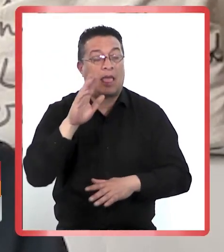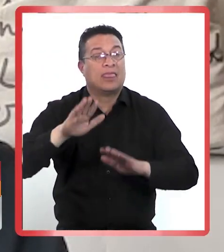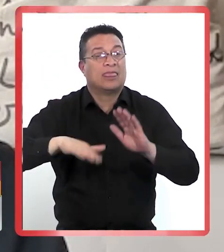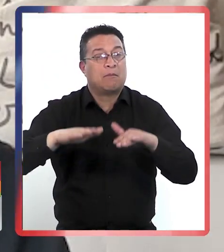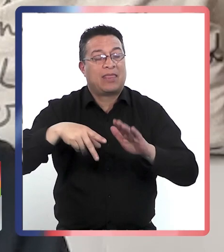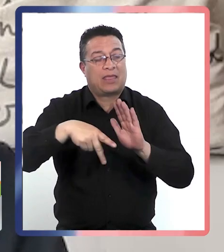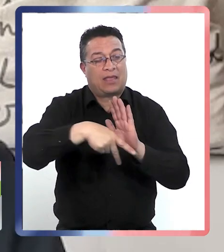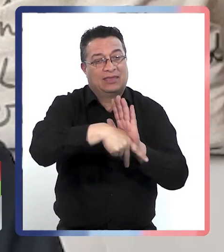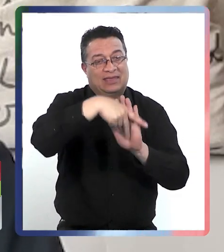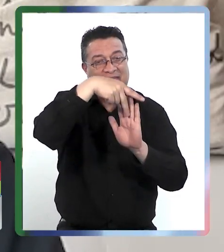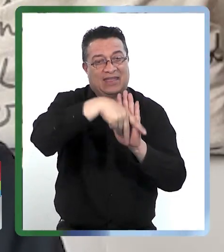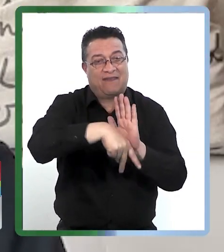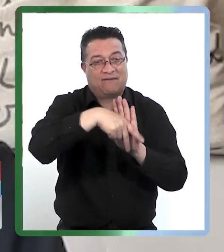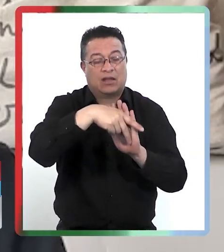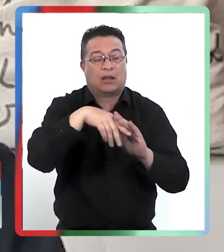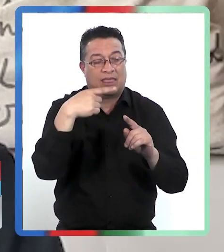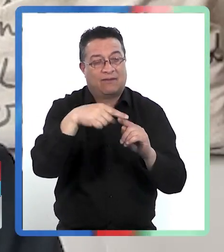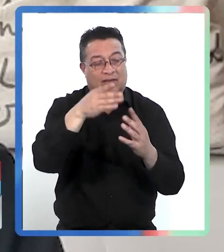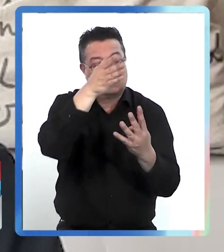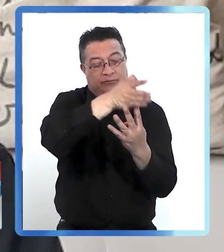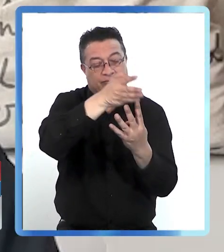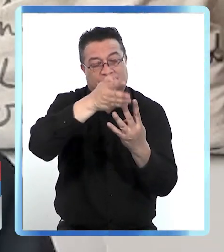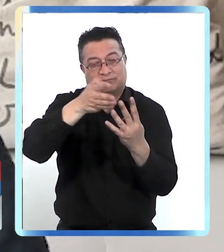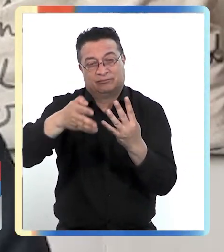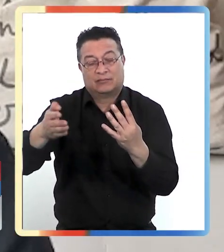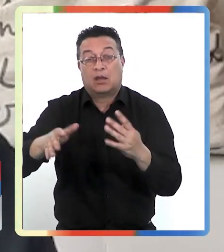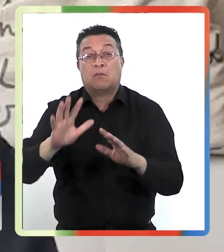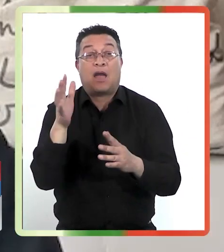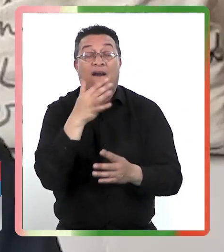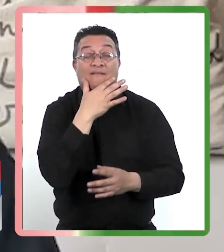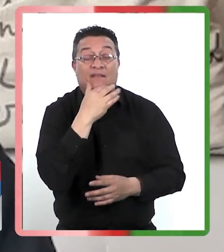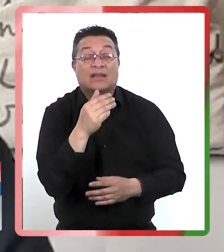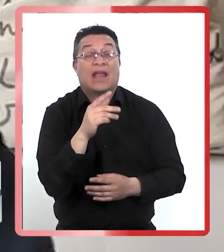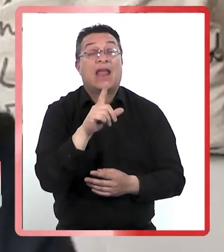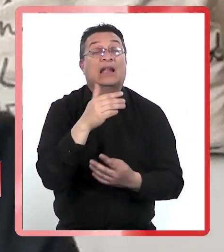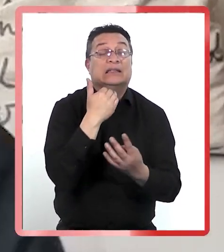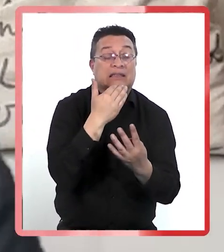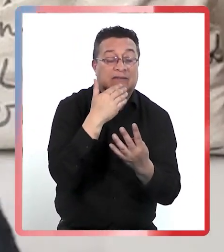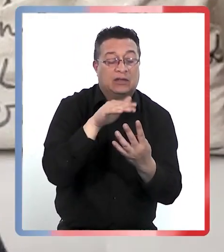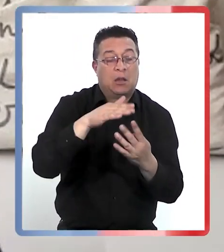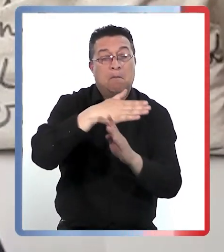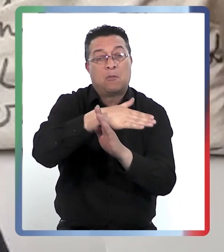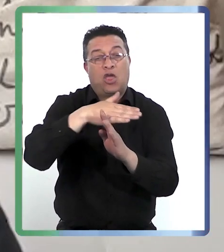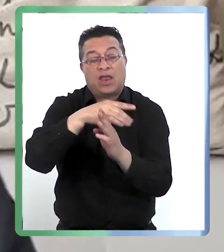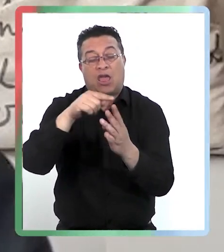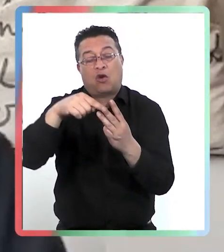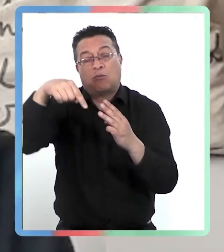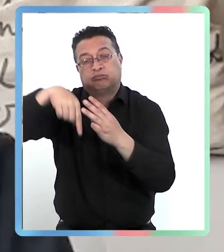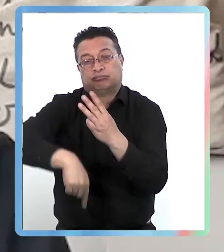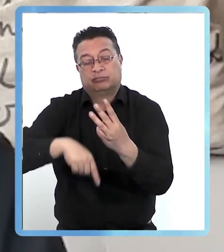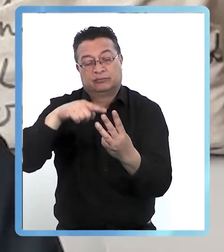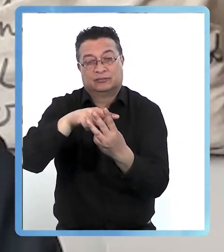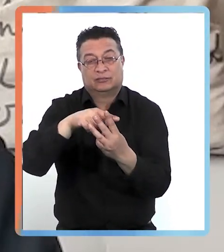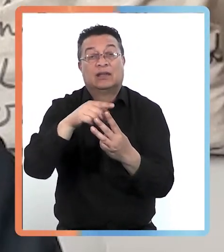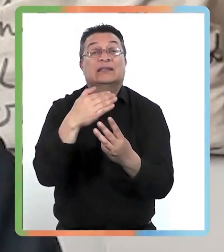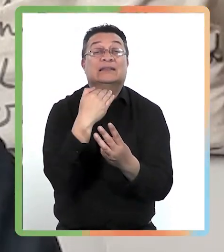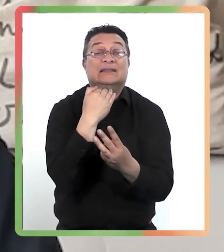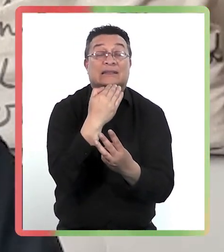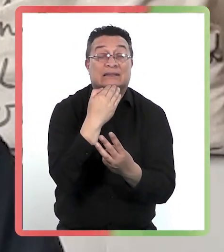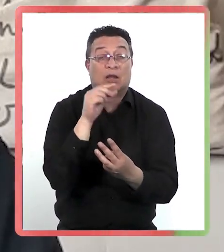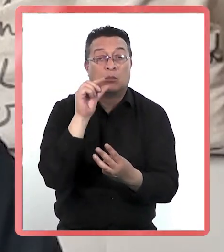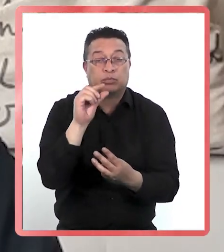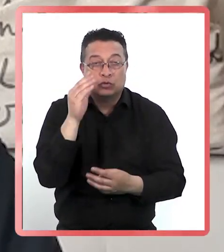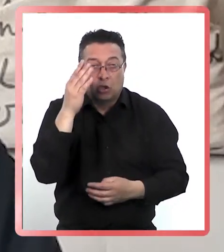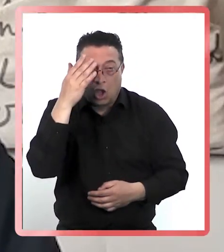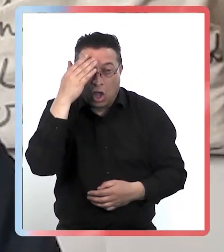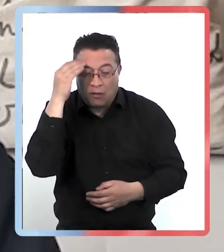primeramente del nivel. El Alzheimer se puede clasificar en distintos niveles. La forma más simple es leve, moderado y severo, ¿cierto? Leve es paciente que va a